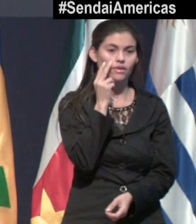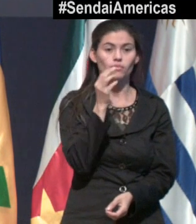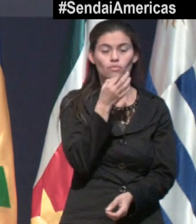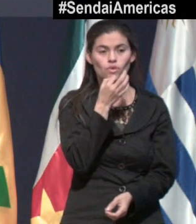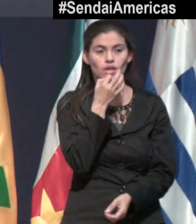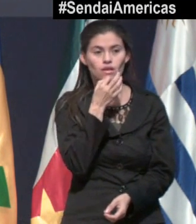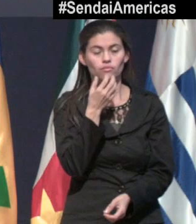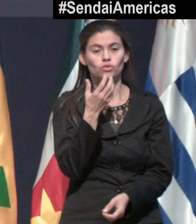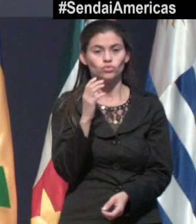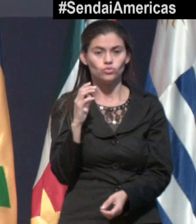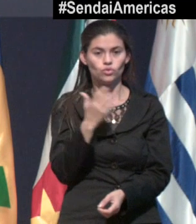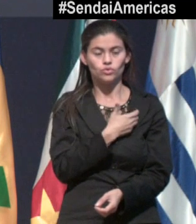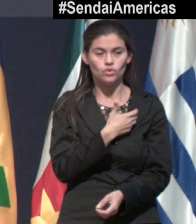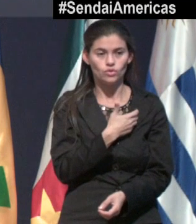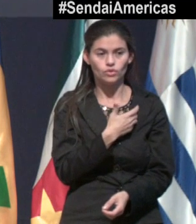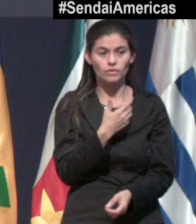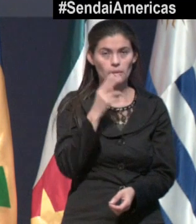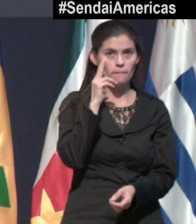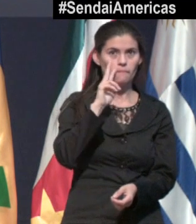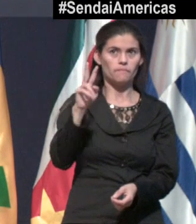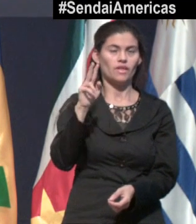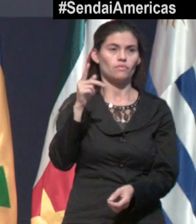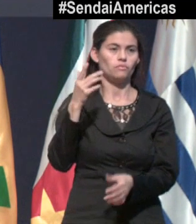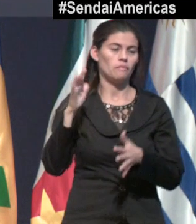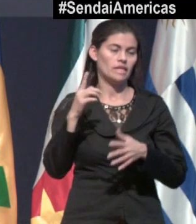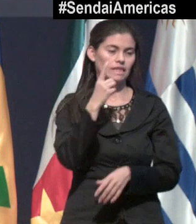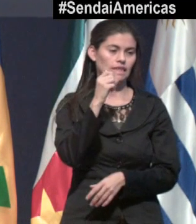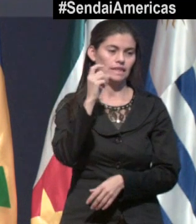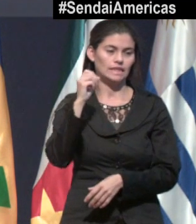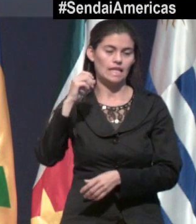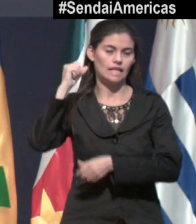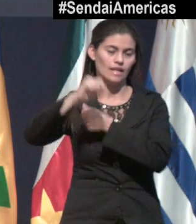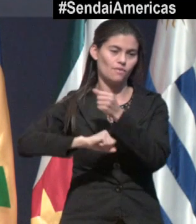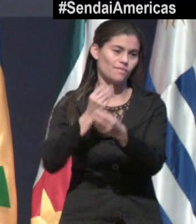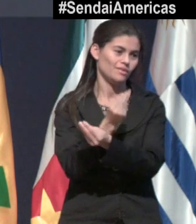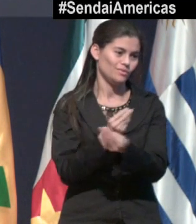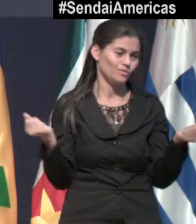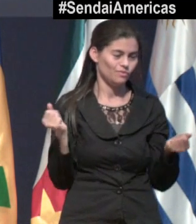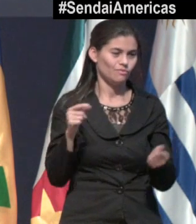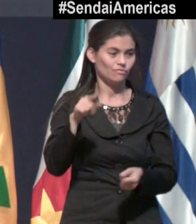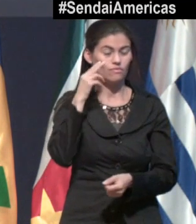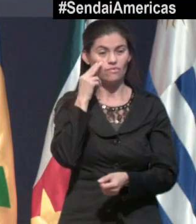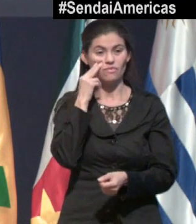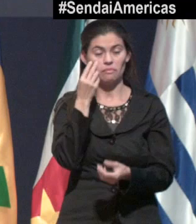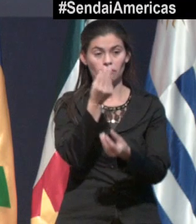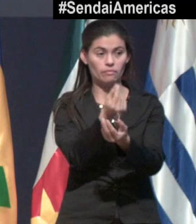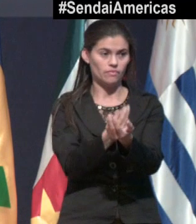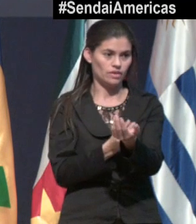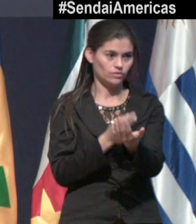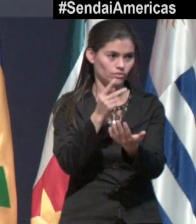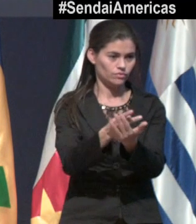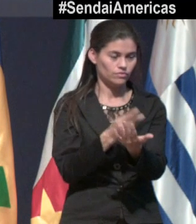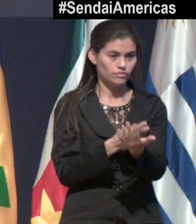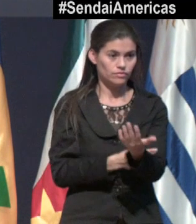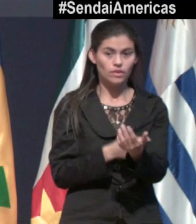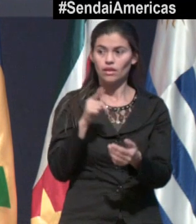En ese caso estamos mirando un evento de 1 en 100 años, para cubrir la brecha financiera. En este